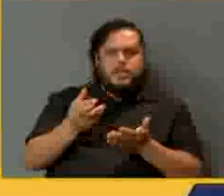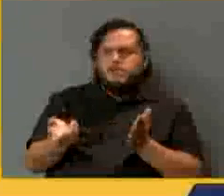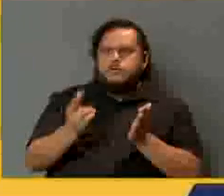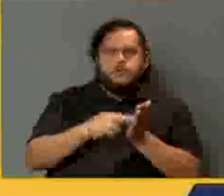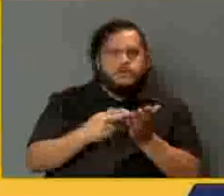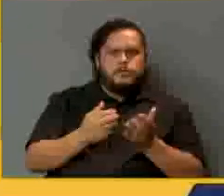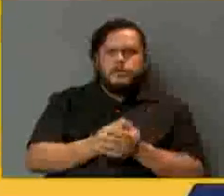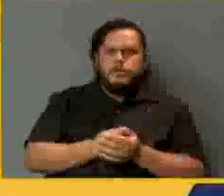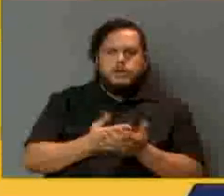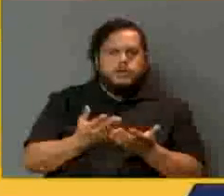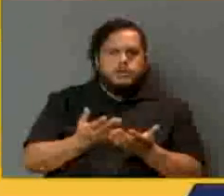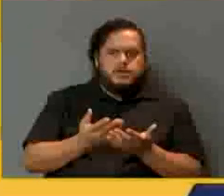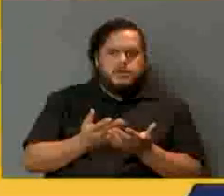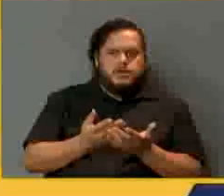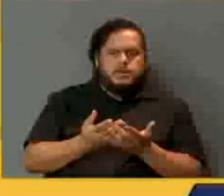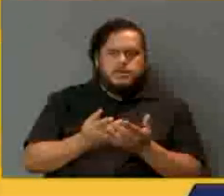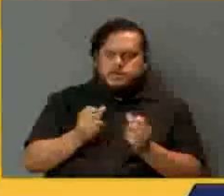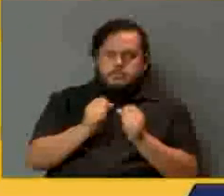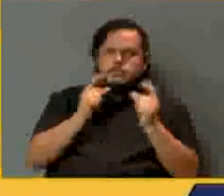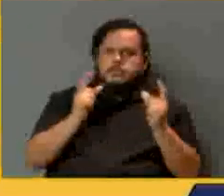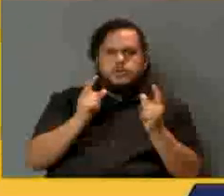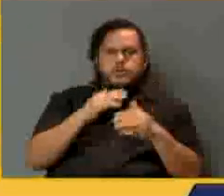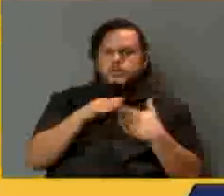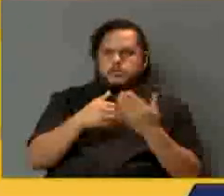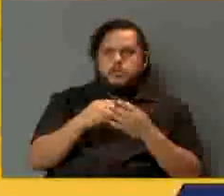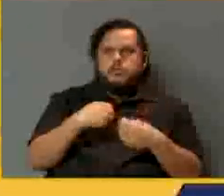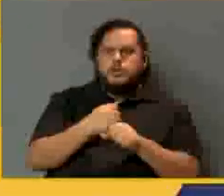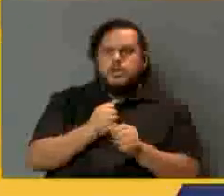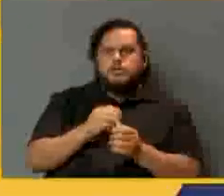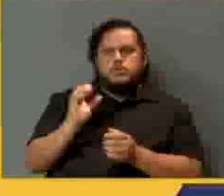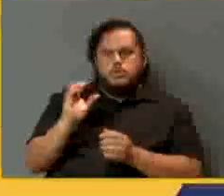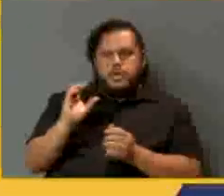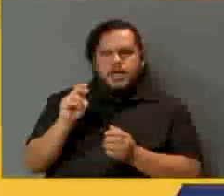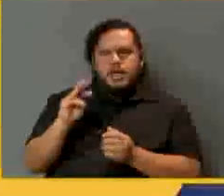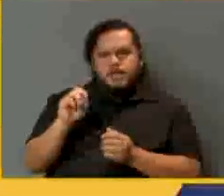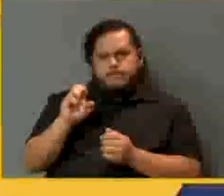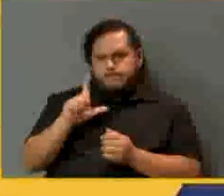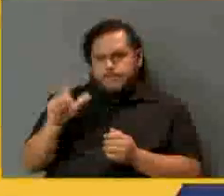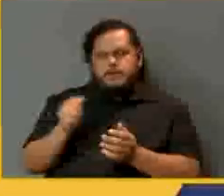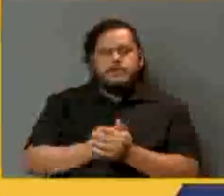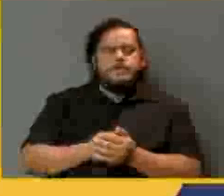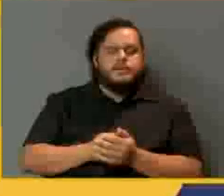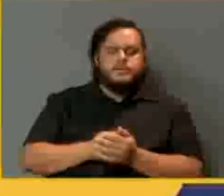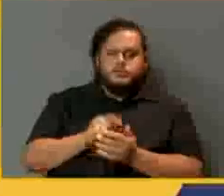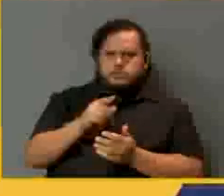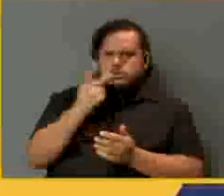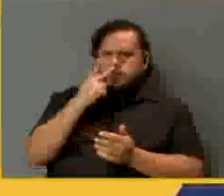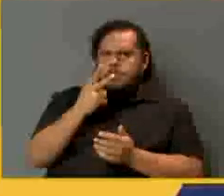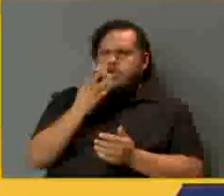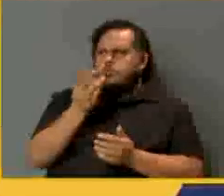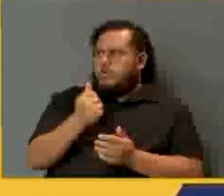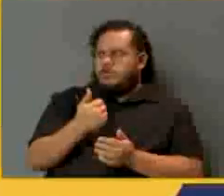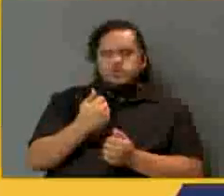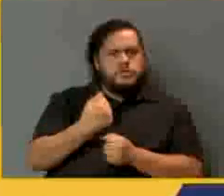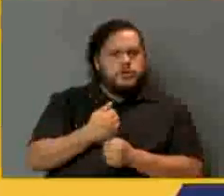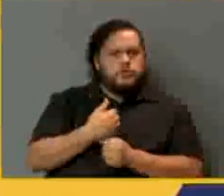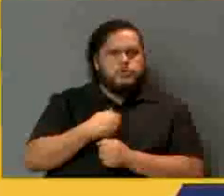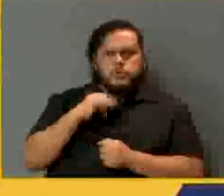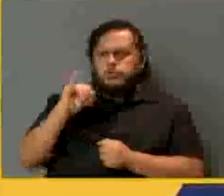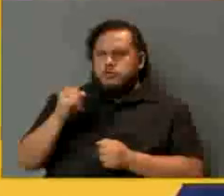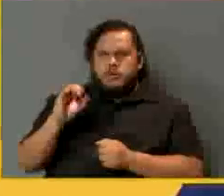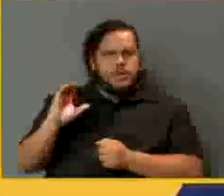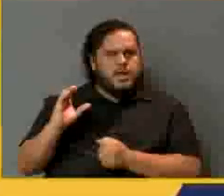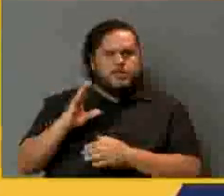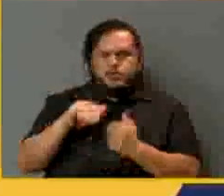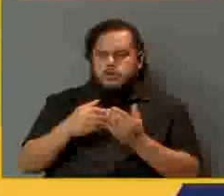fue el hombre, o sea, impresionante lo que estaba haciendo Campbell. Si tú te pones a ver cuánto trabajo tuvo Campbell durante el